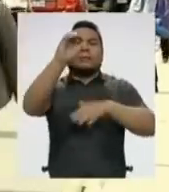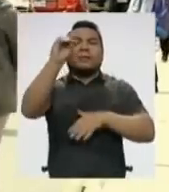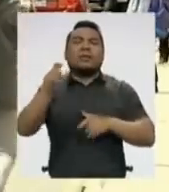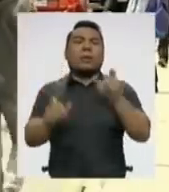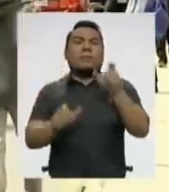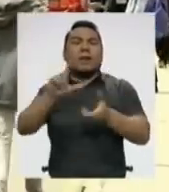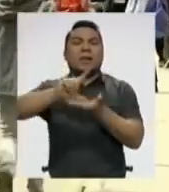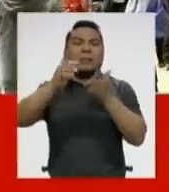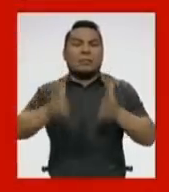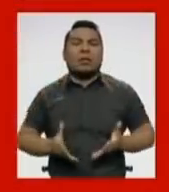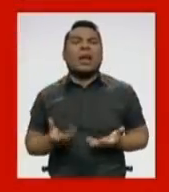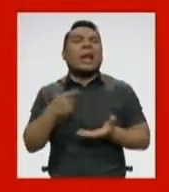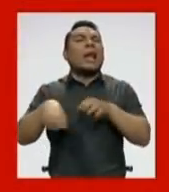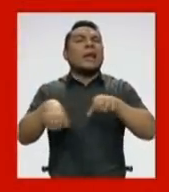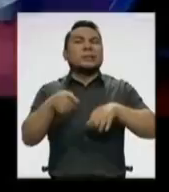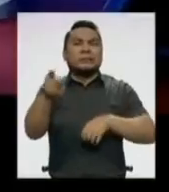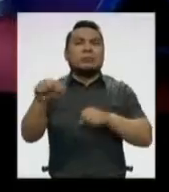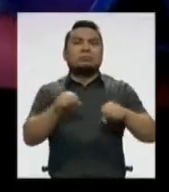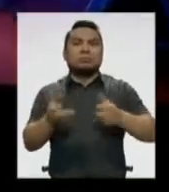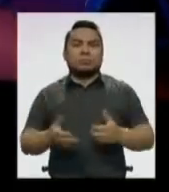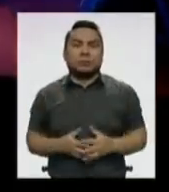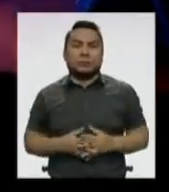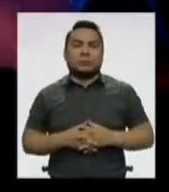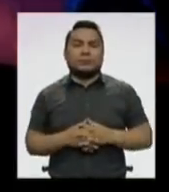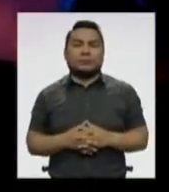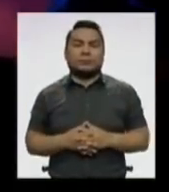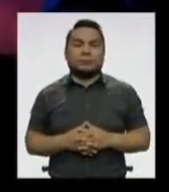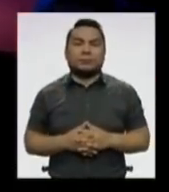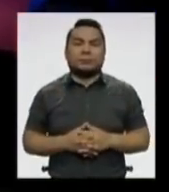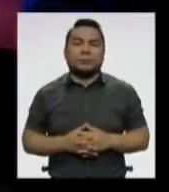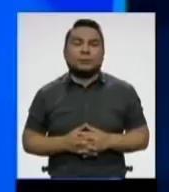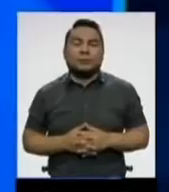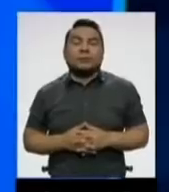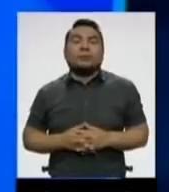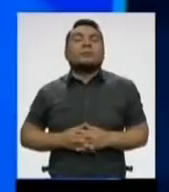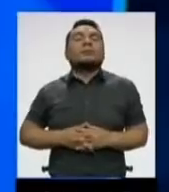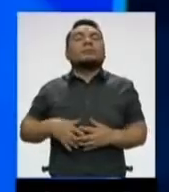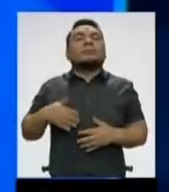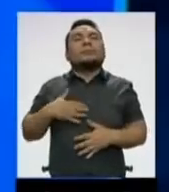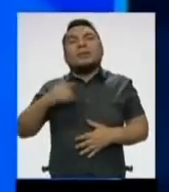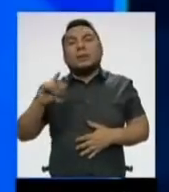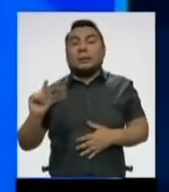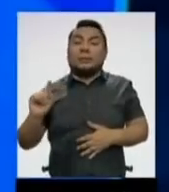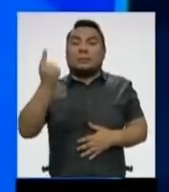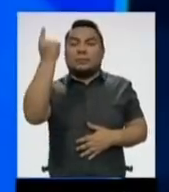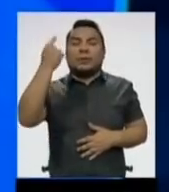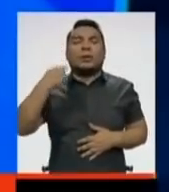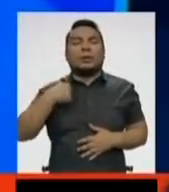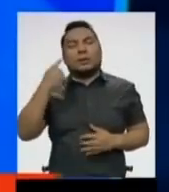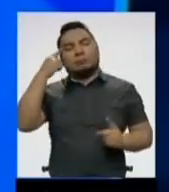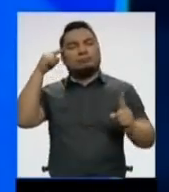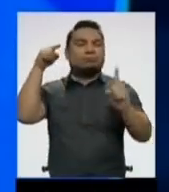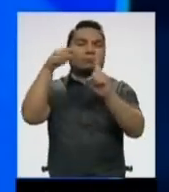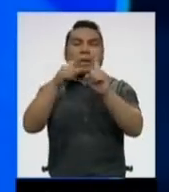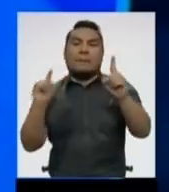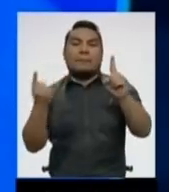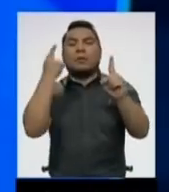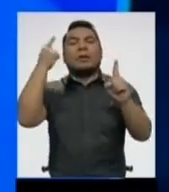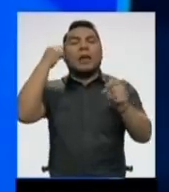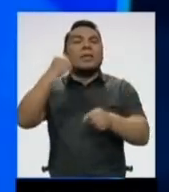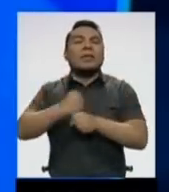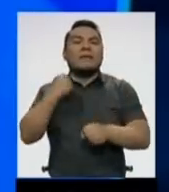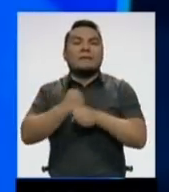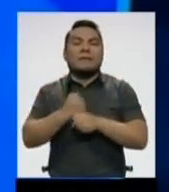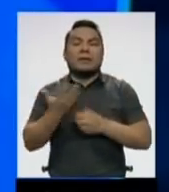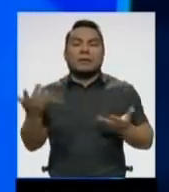de limeños y limeñas? Un minuto. En principio, tenemos que priorizar. Tenemos que trabajar ahora